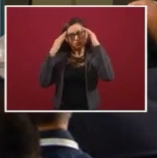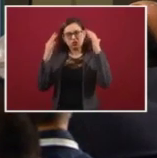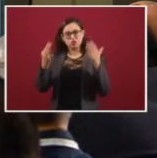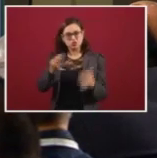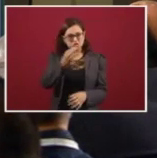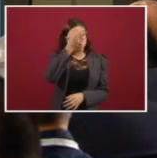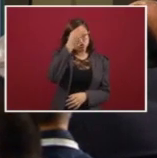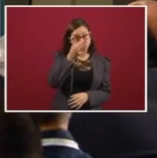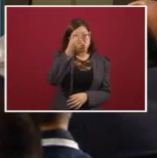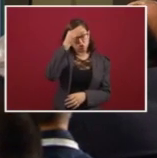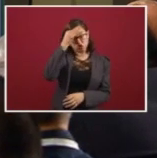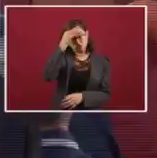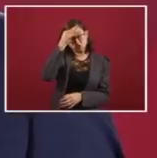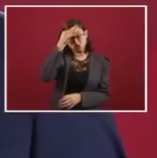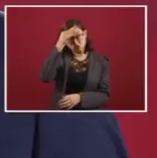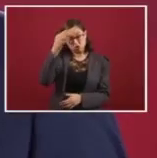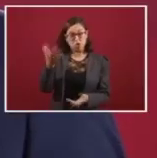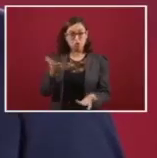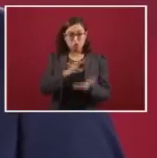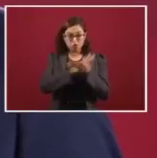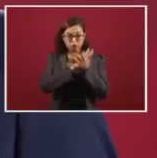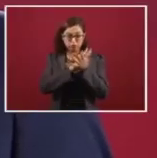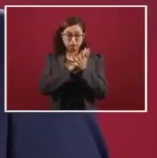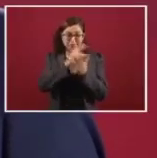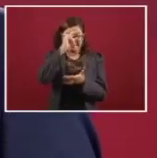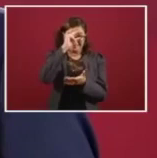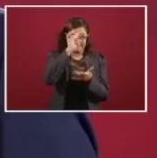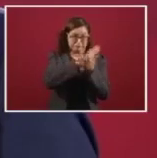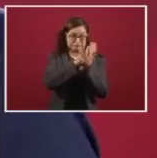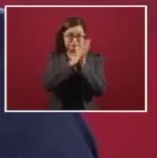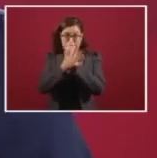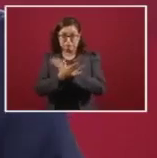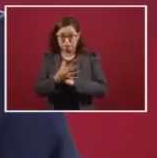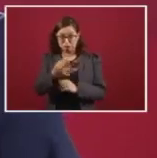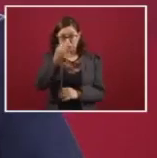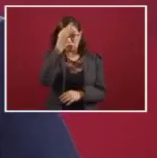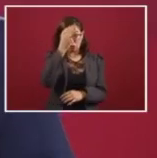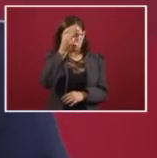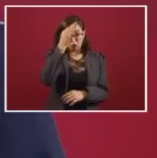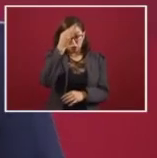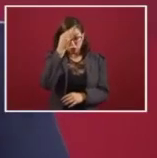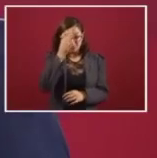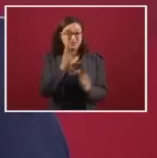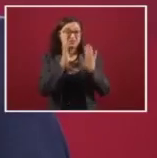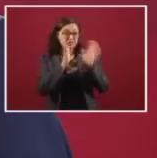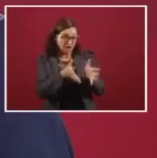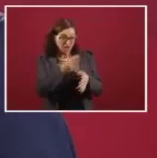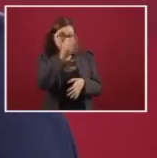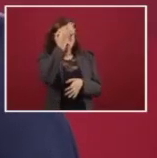los tontos, por no decir otra cosa, los vuelve locos.